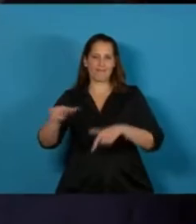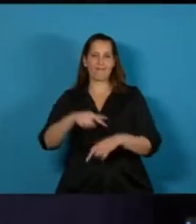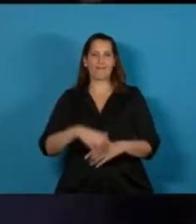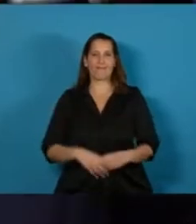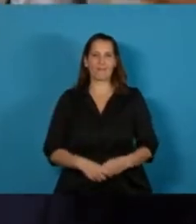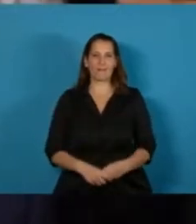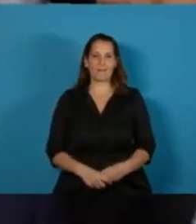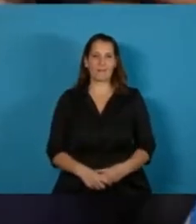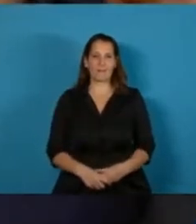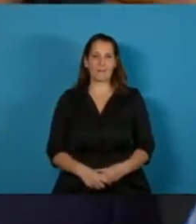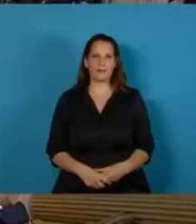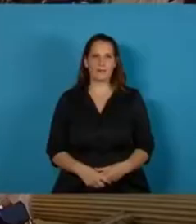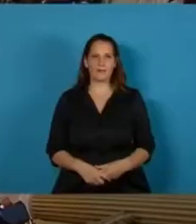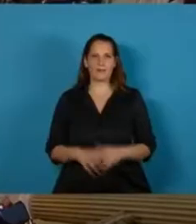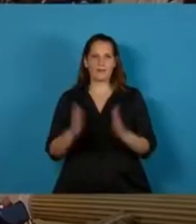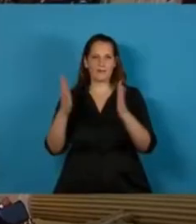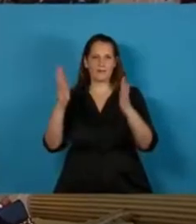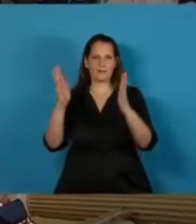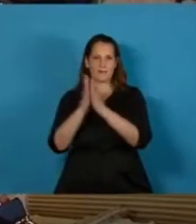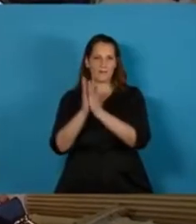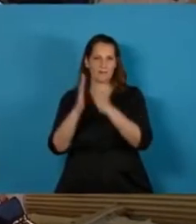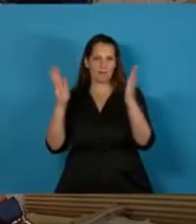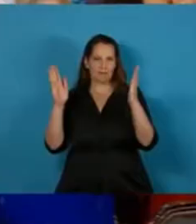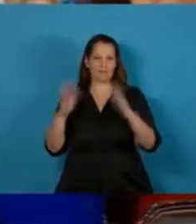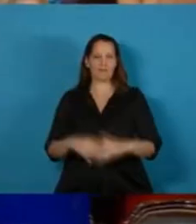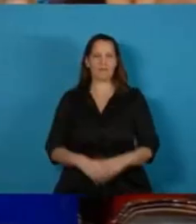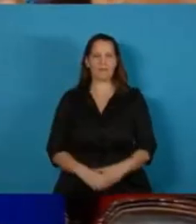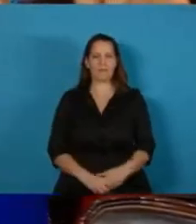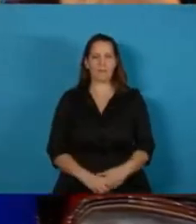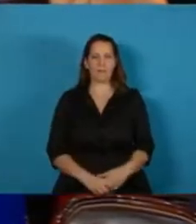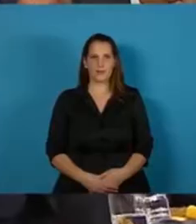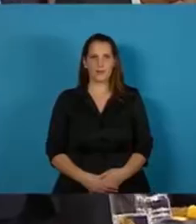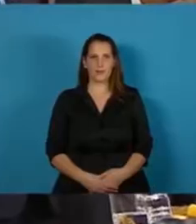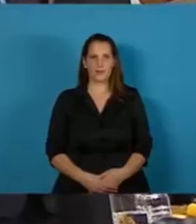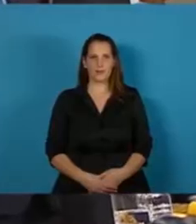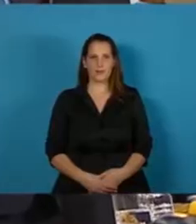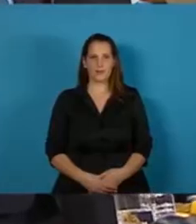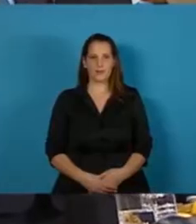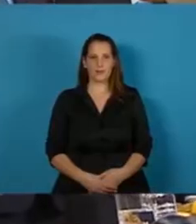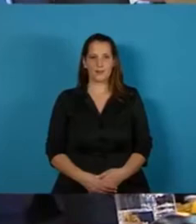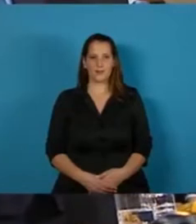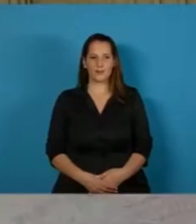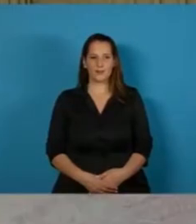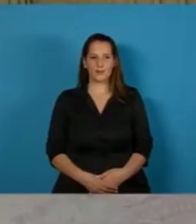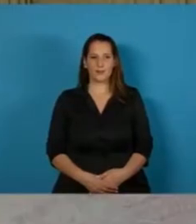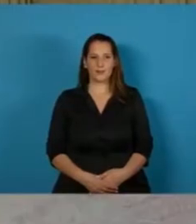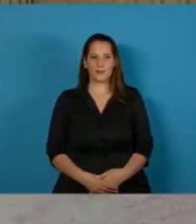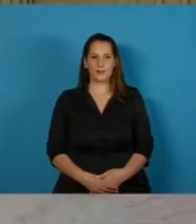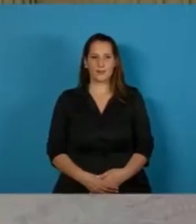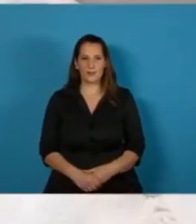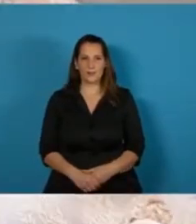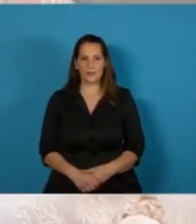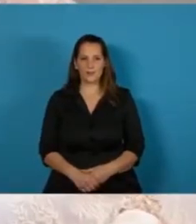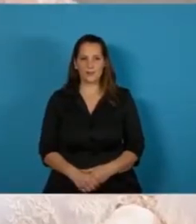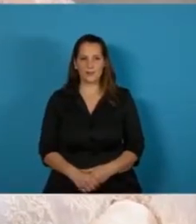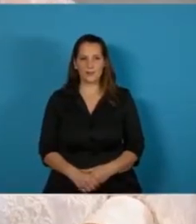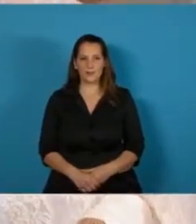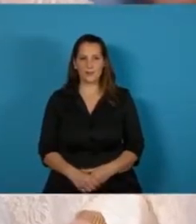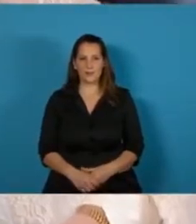diseño de un nuevo contrato social y la economía como sus principales retos al asumir el cargo como nuevo presidente de